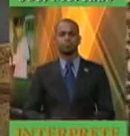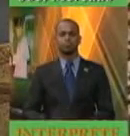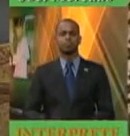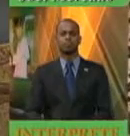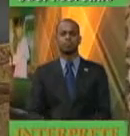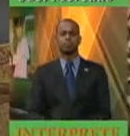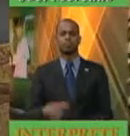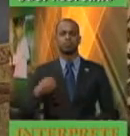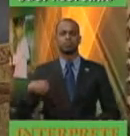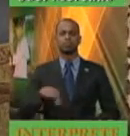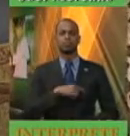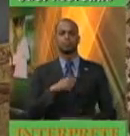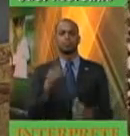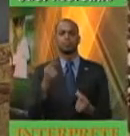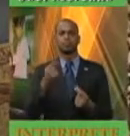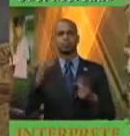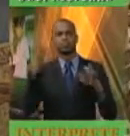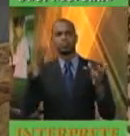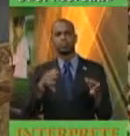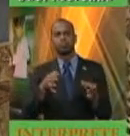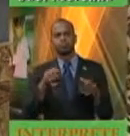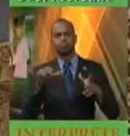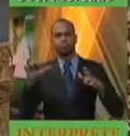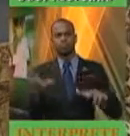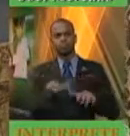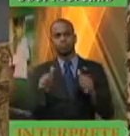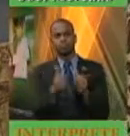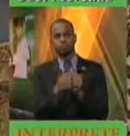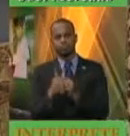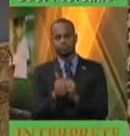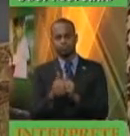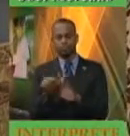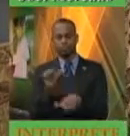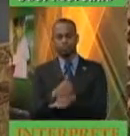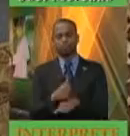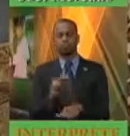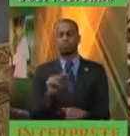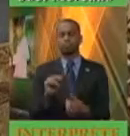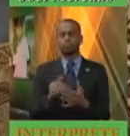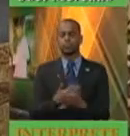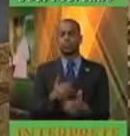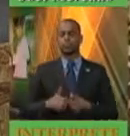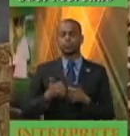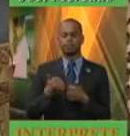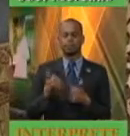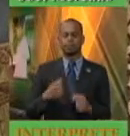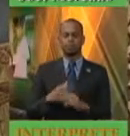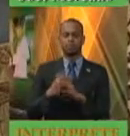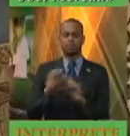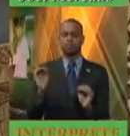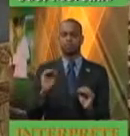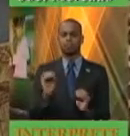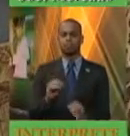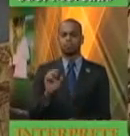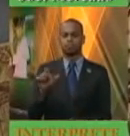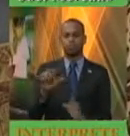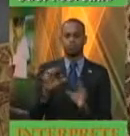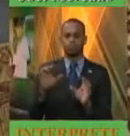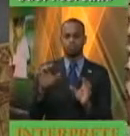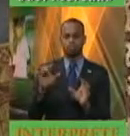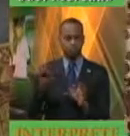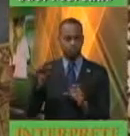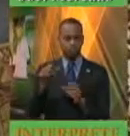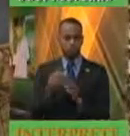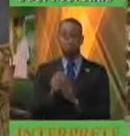nosotros decidimos realizar conjunto a la Fundación Nueva Vida Sin Barreras, cuya presidenta es la licenciada Natalie